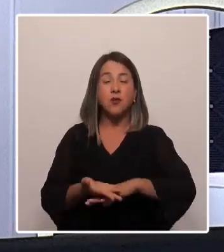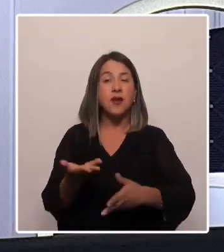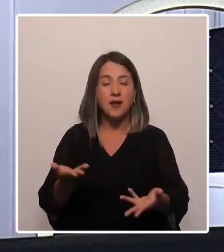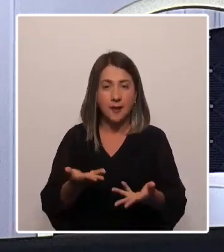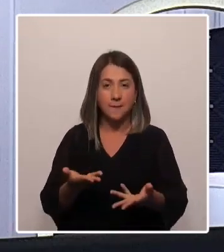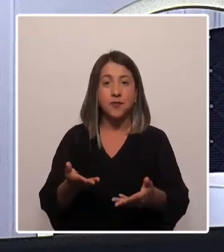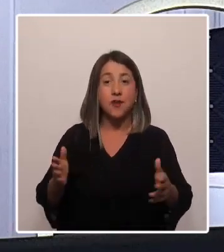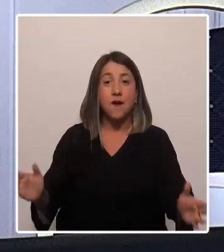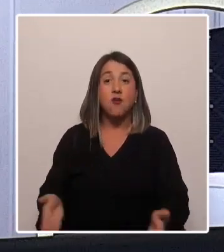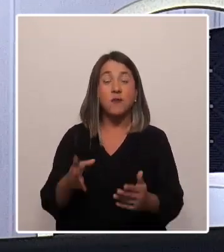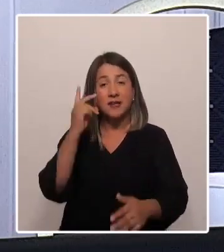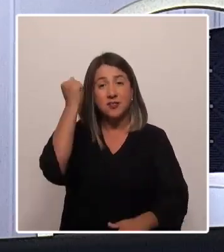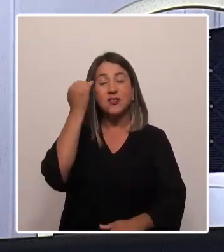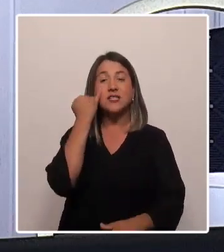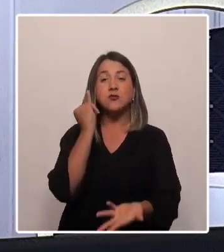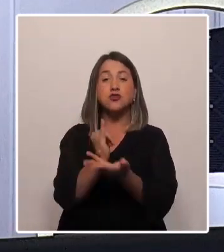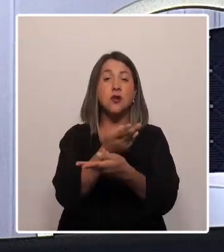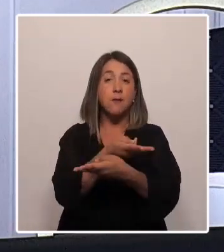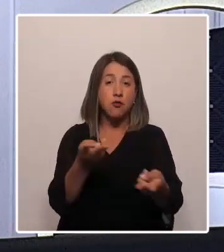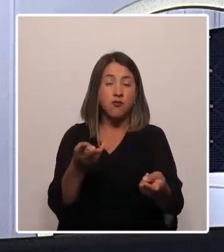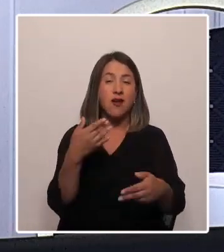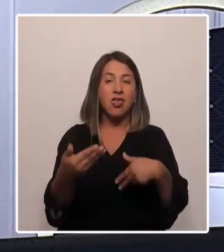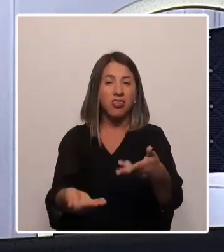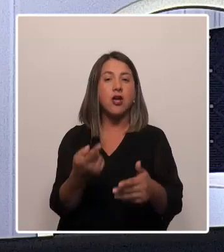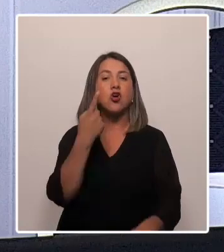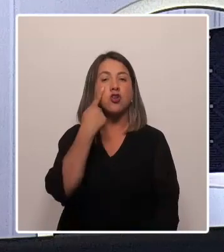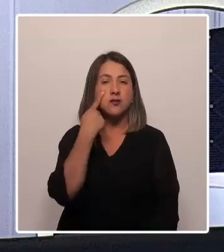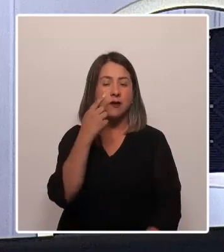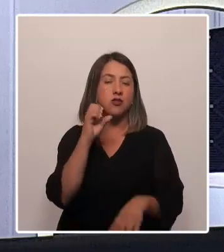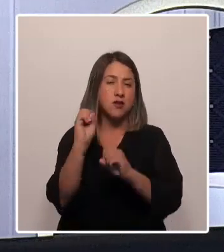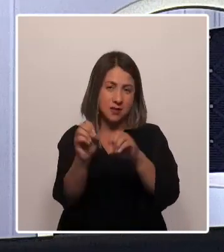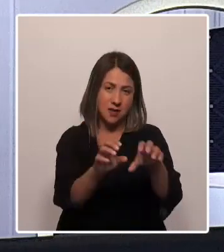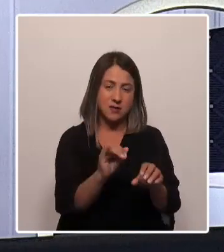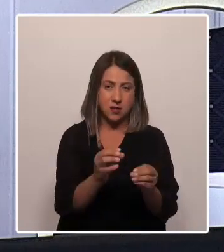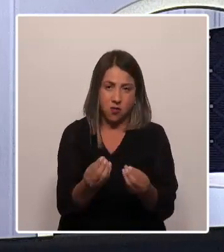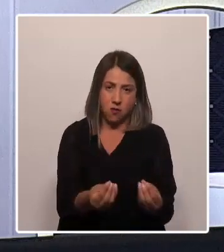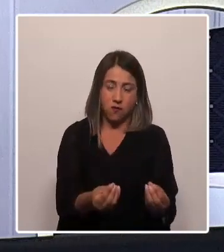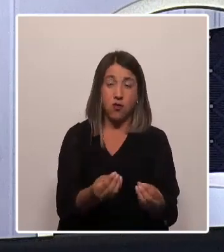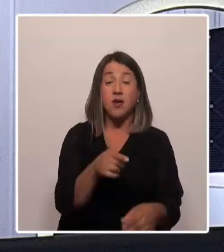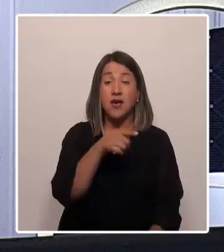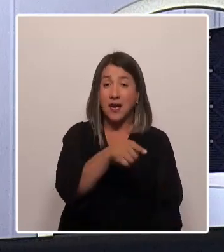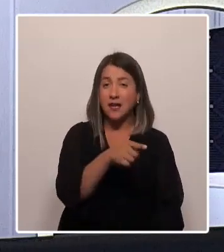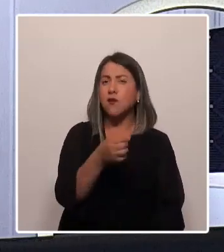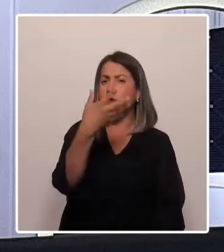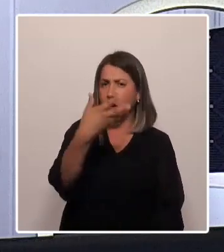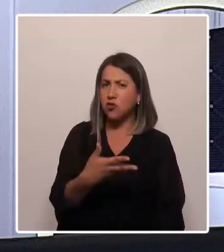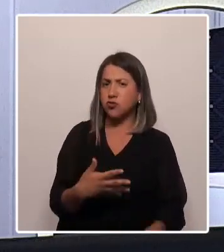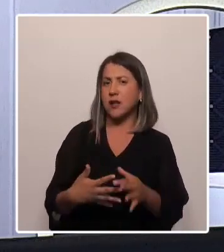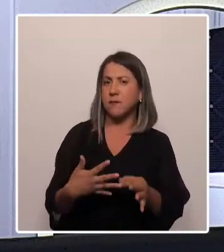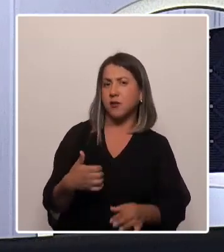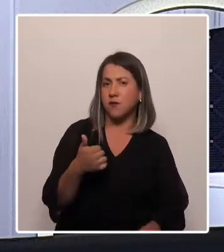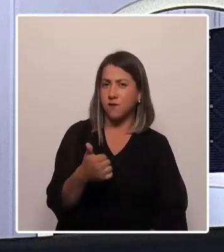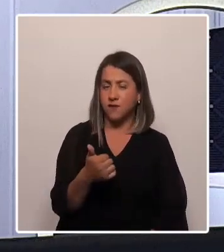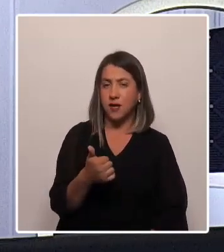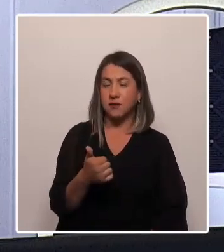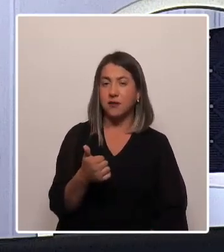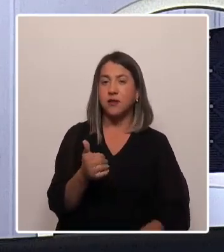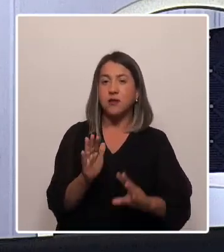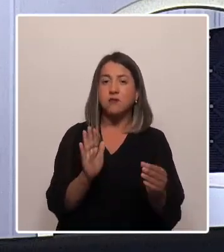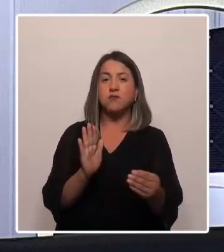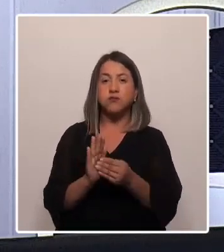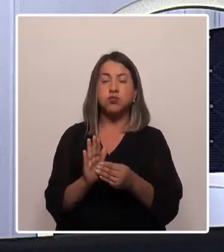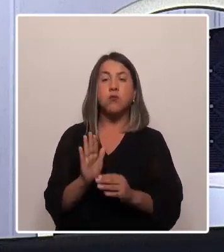creación de entidades públicas que generen conocimiento. Sin duda, este es un valioso elemento y su consagración a nivel